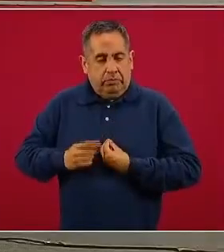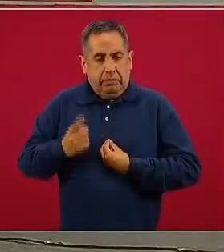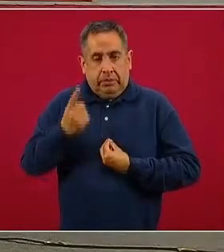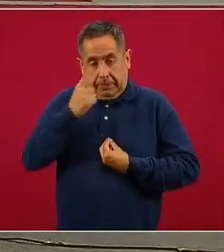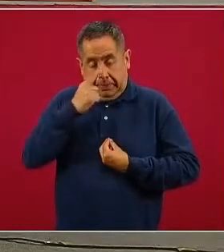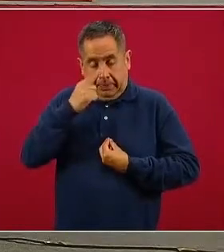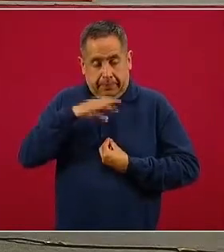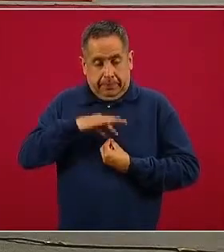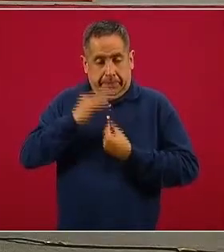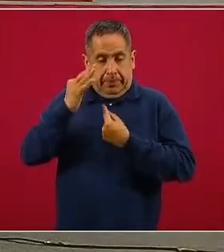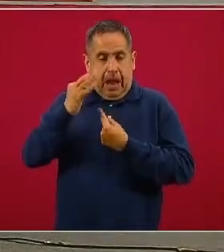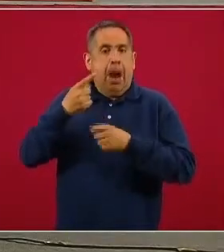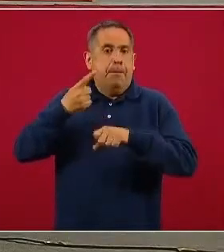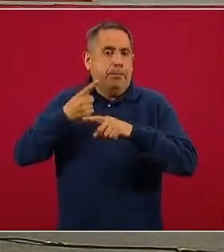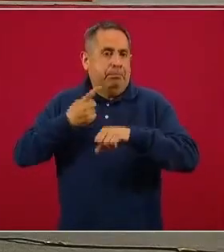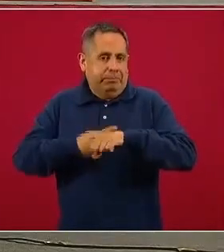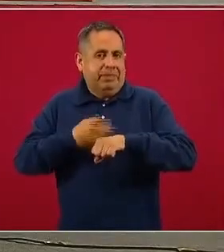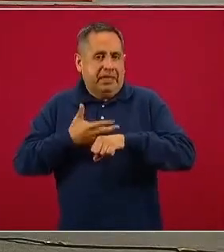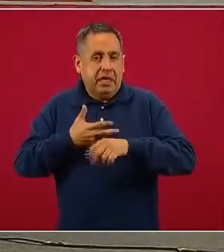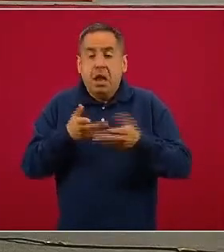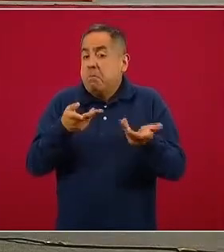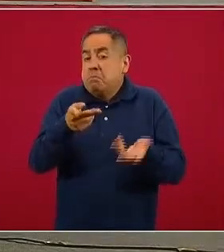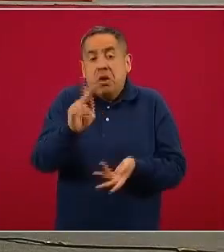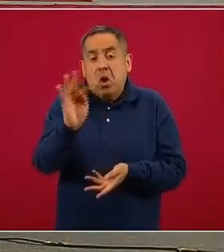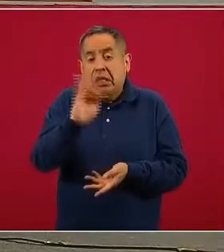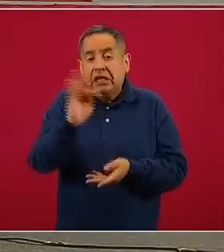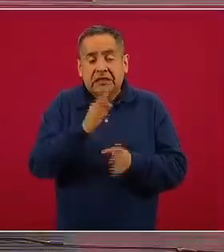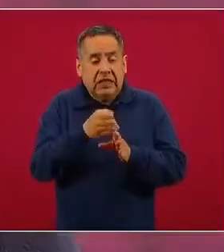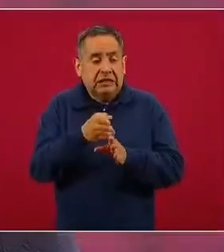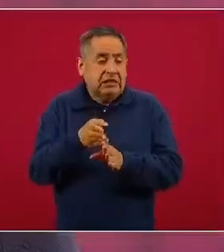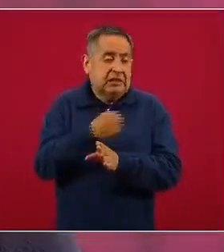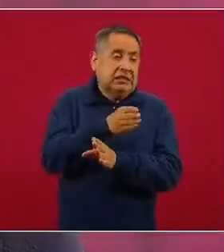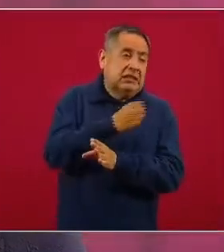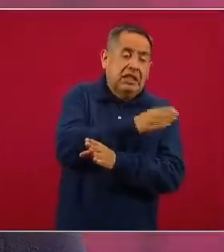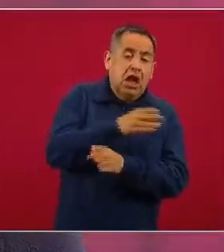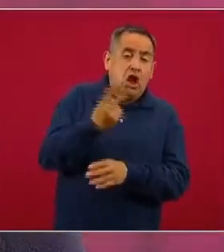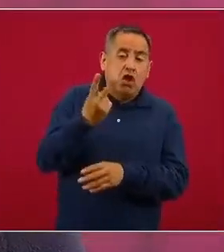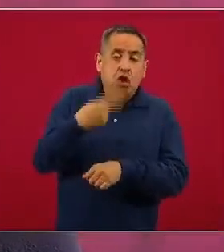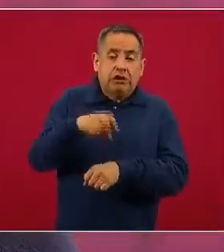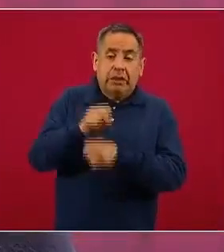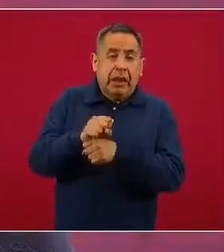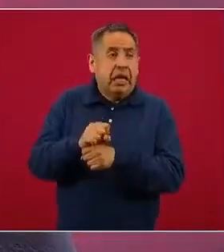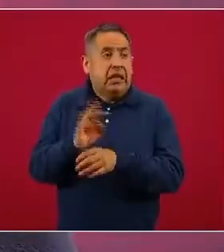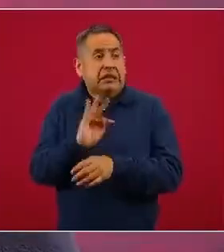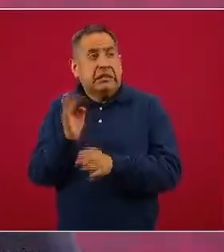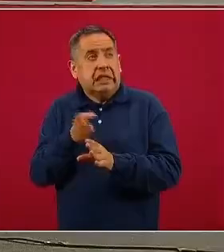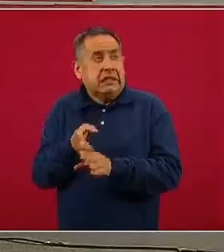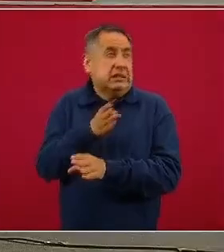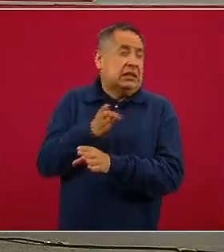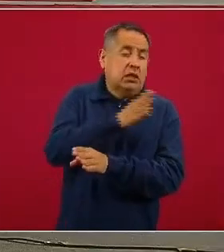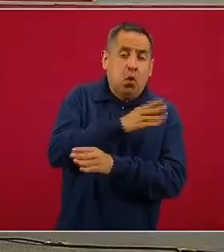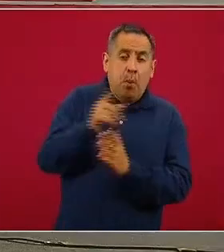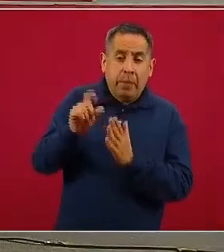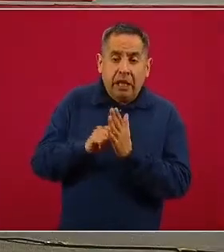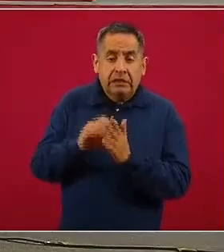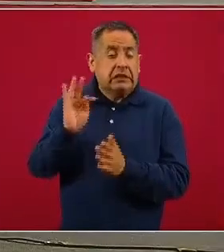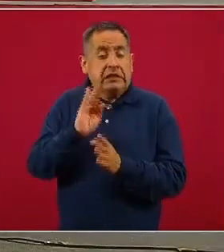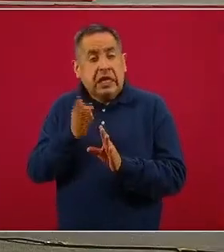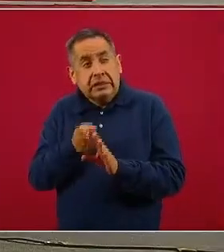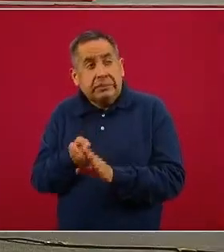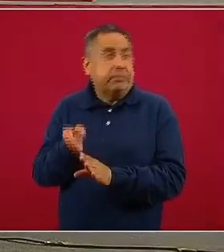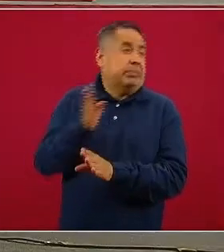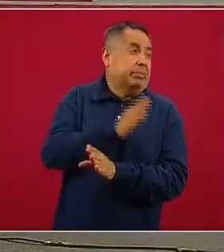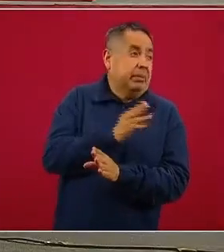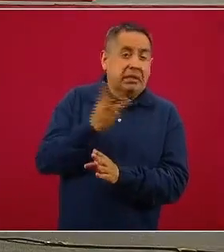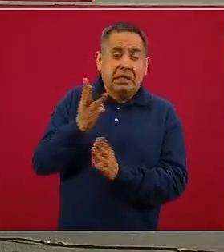positiva. Pero también puede haber tenido la enfermedad hace 2 semanas, hace 1 mes, hace 2 meses o